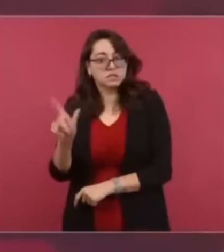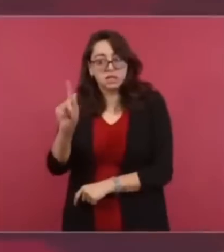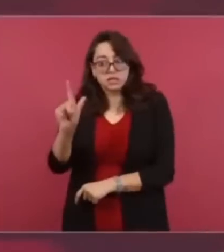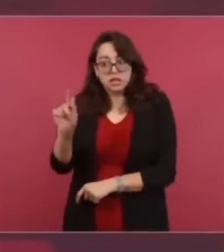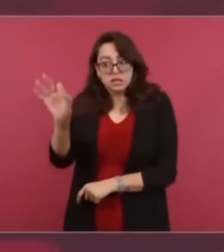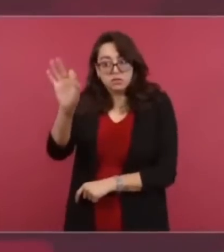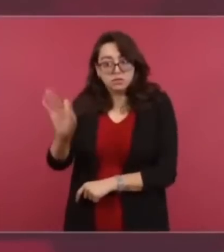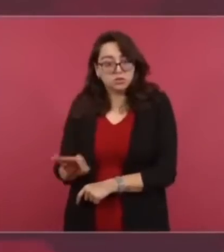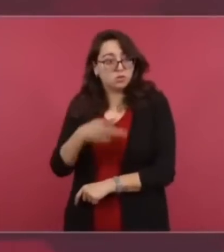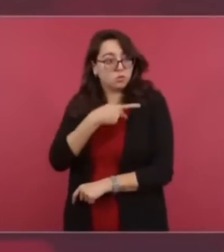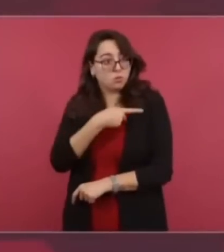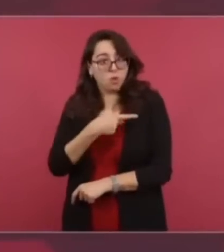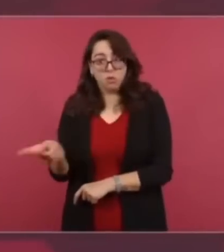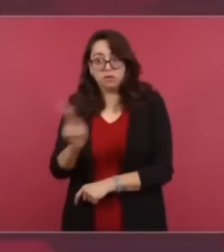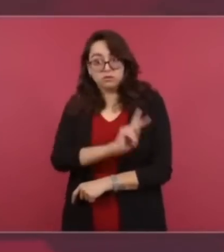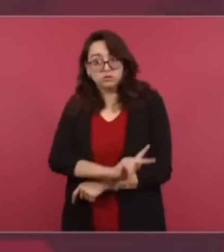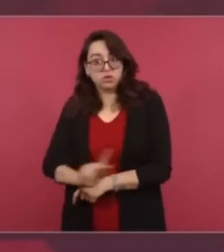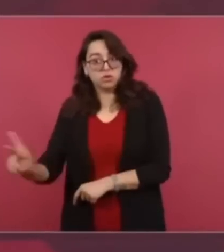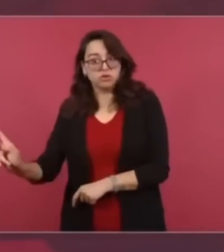Afortunadamente,